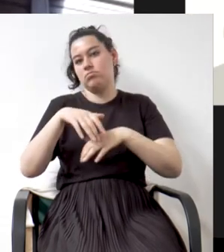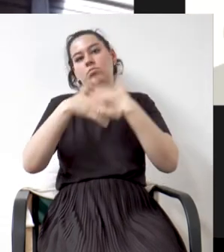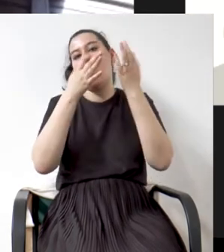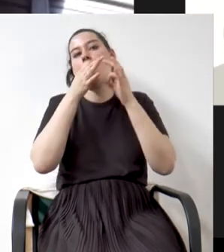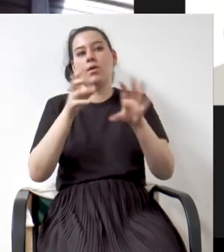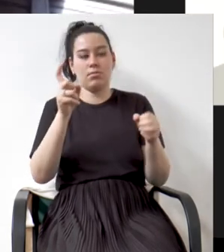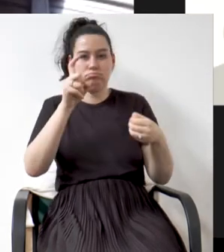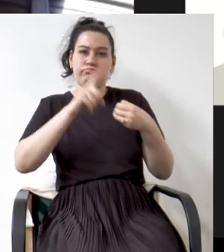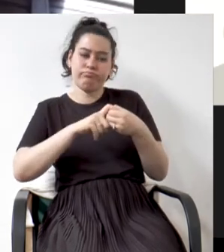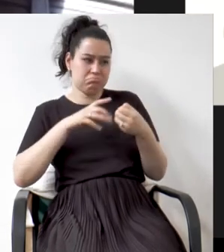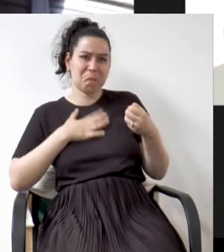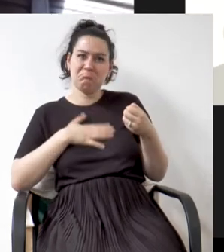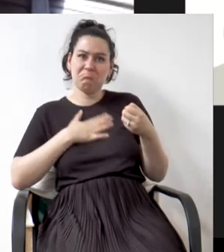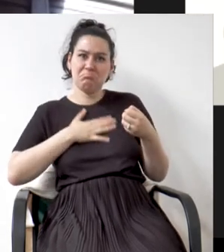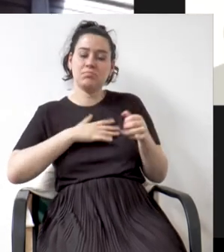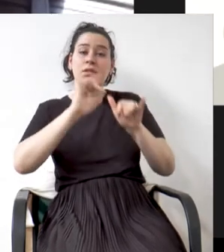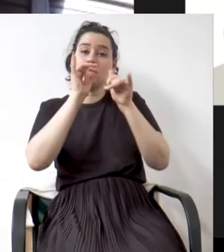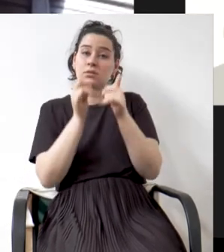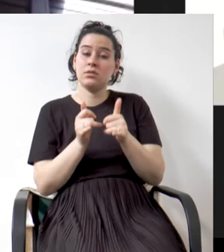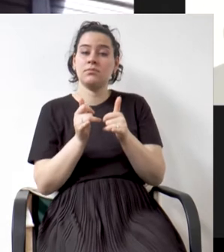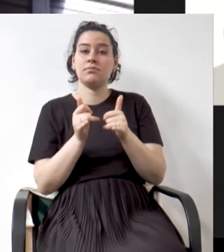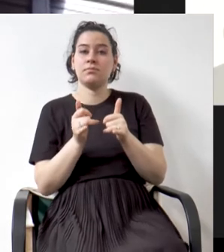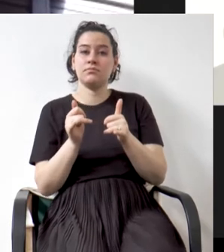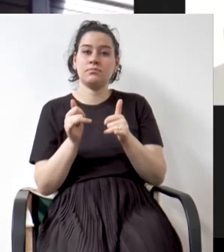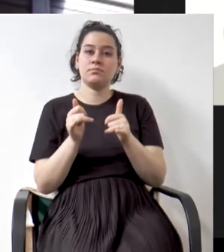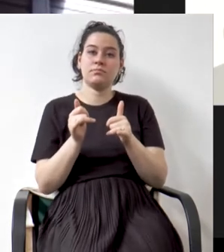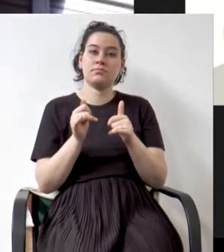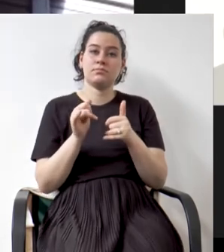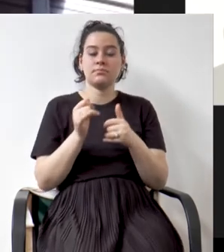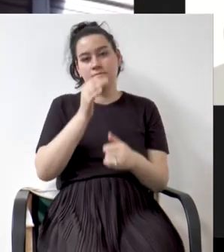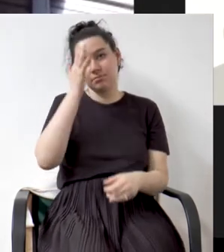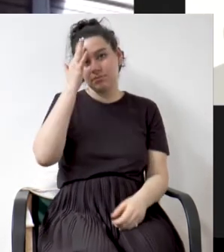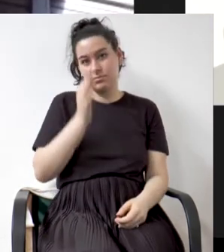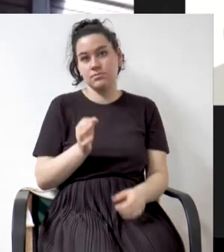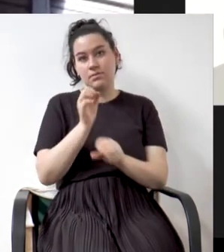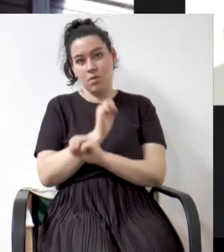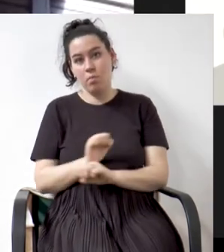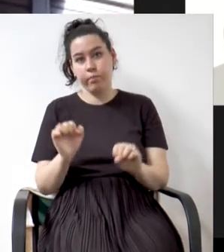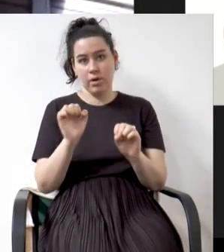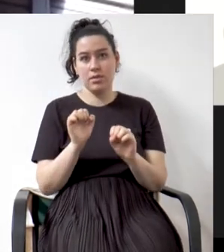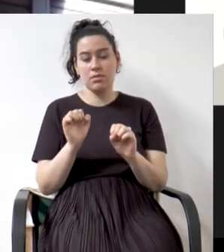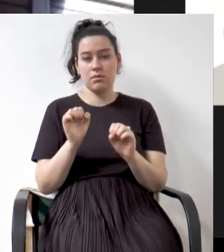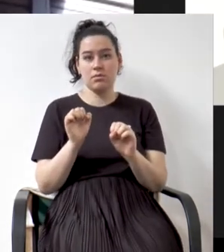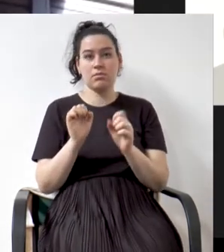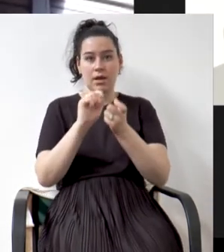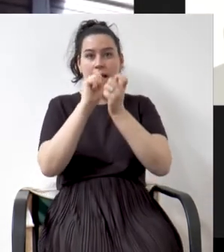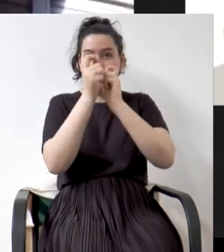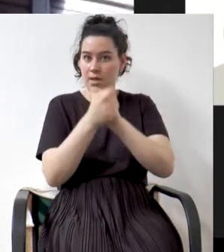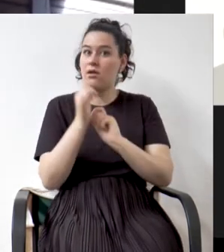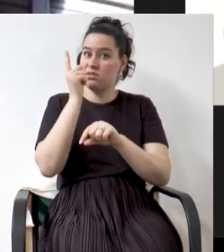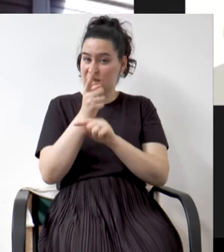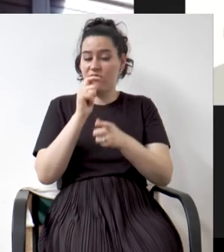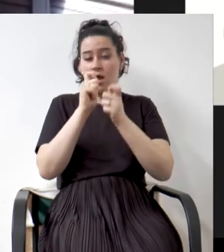llamarle, y si bien lo que uno cree puede cambiar en el tiempo, y debería cambiar